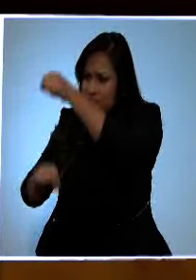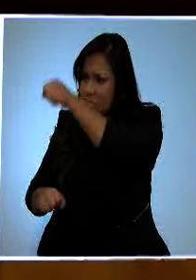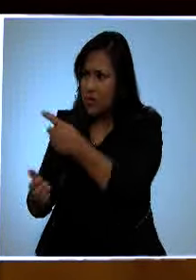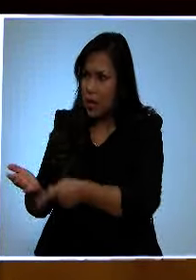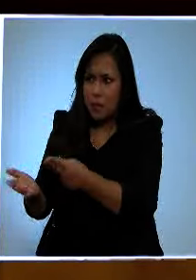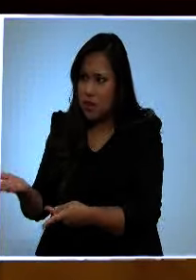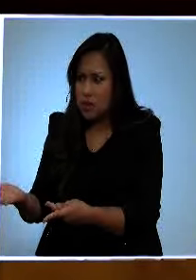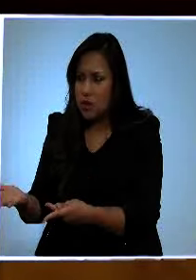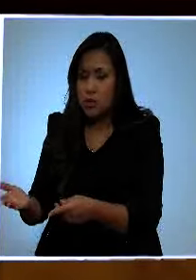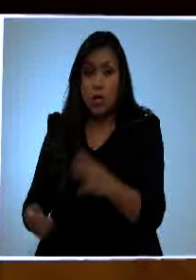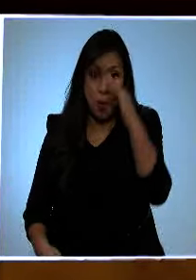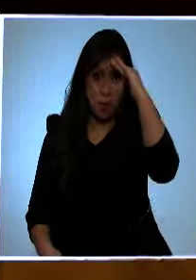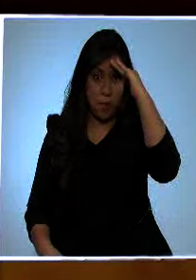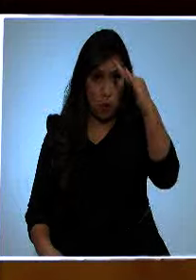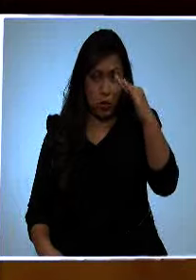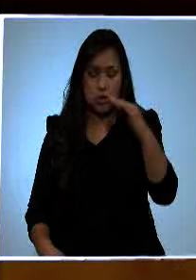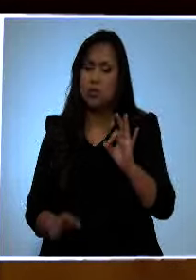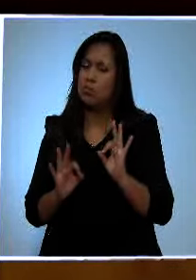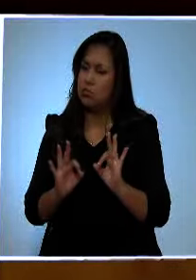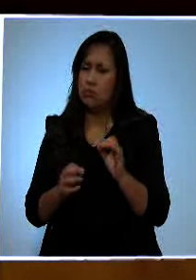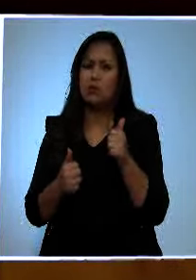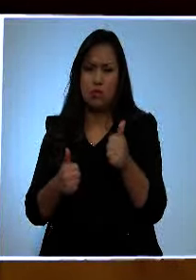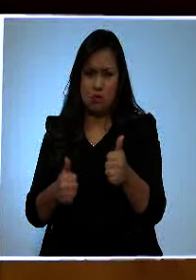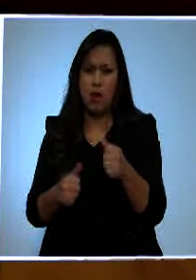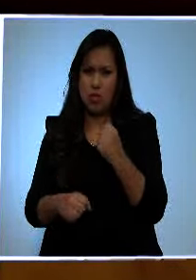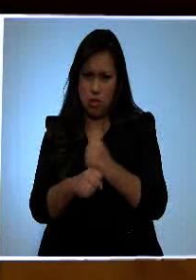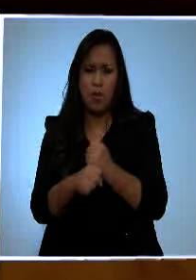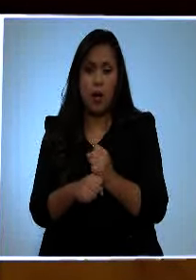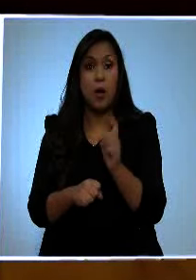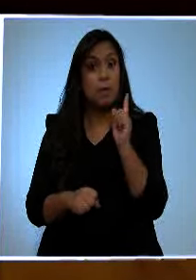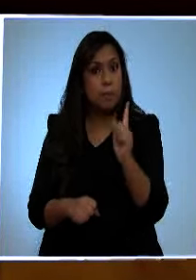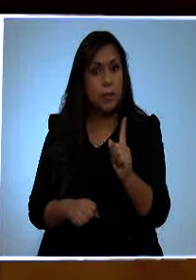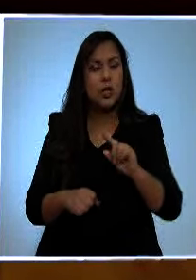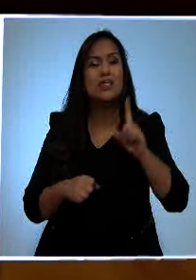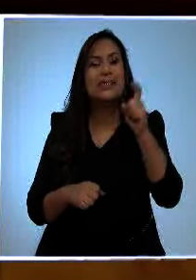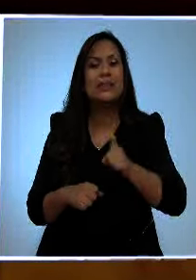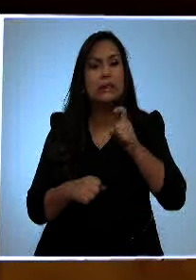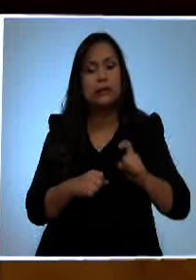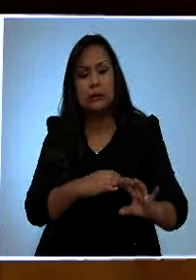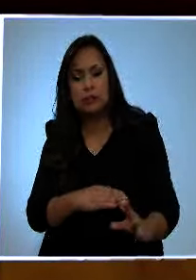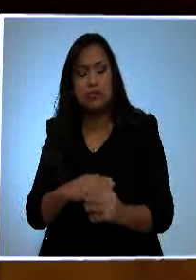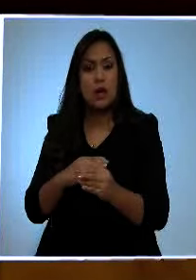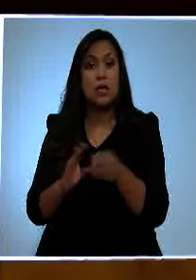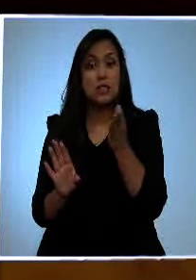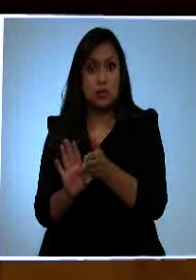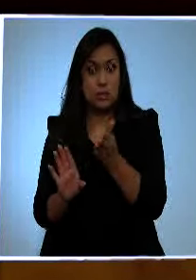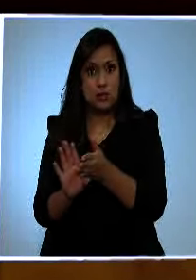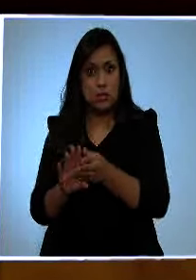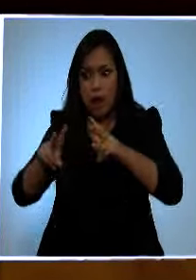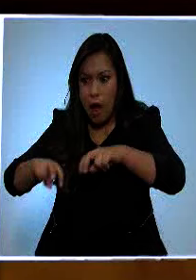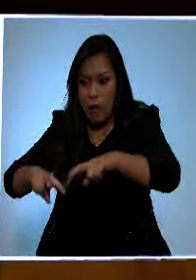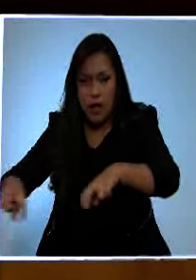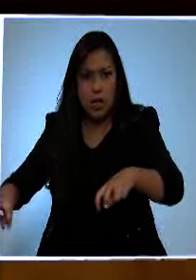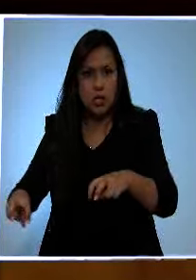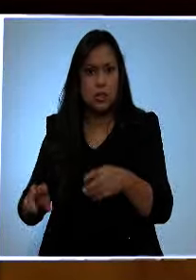necesita soporte de otras disciplinas psicólogos forenses psiquiatras forenses analistas